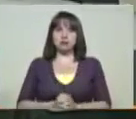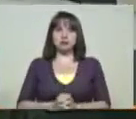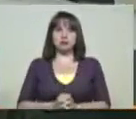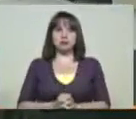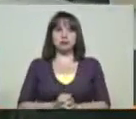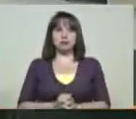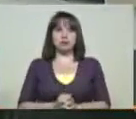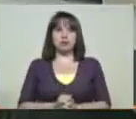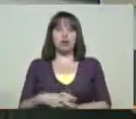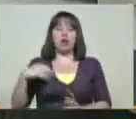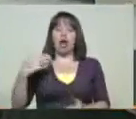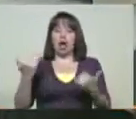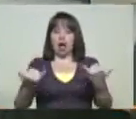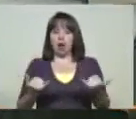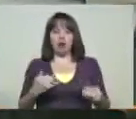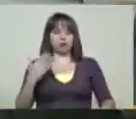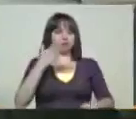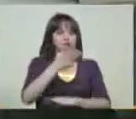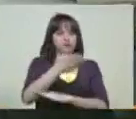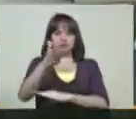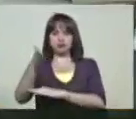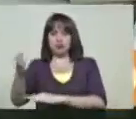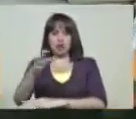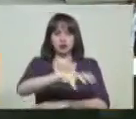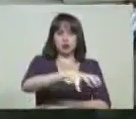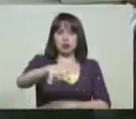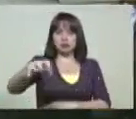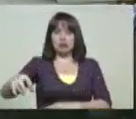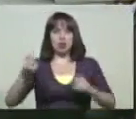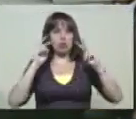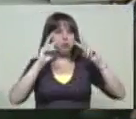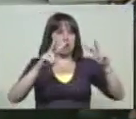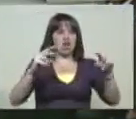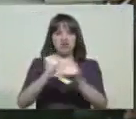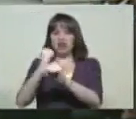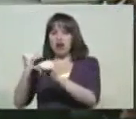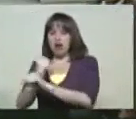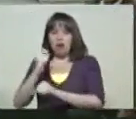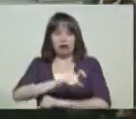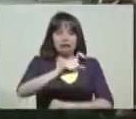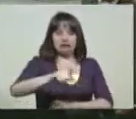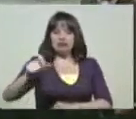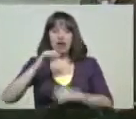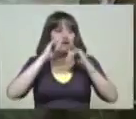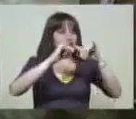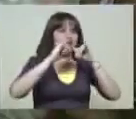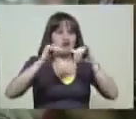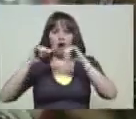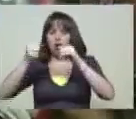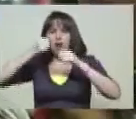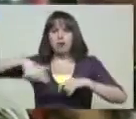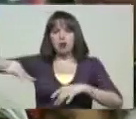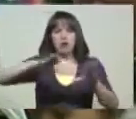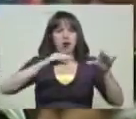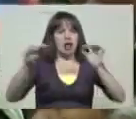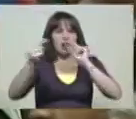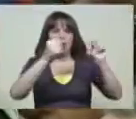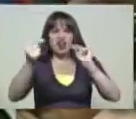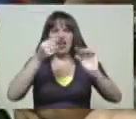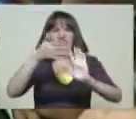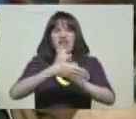vayan a sus regiones respire en sus regiones informen al pueblo informe